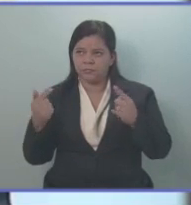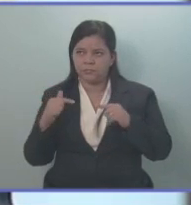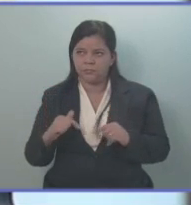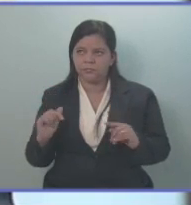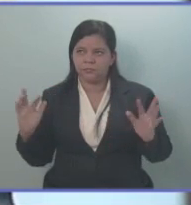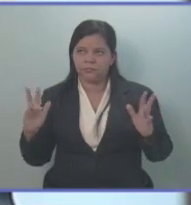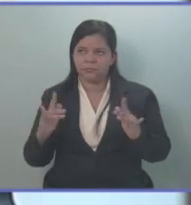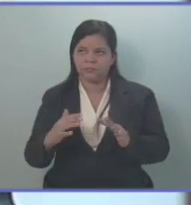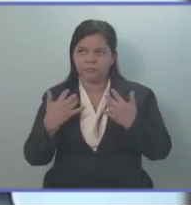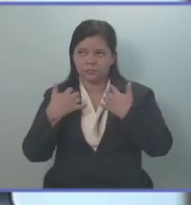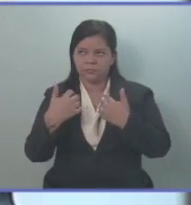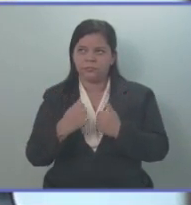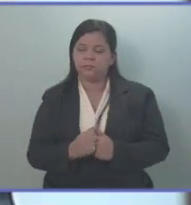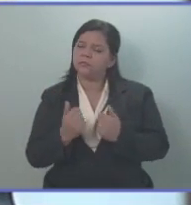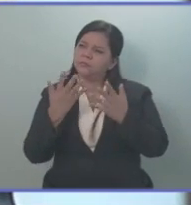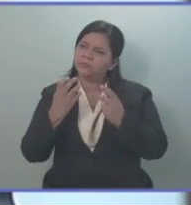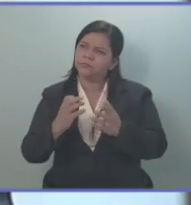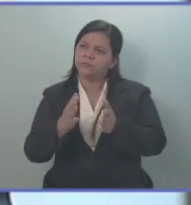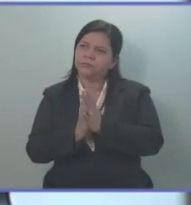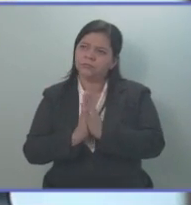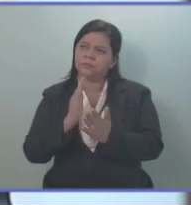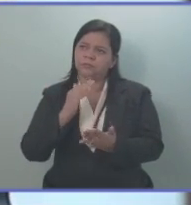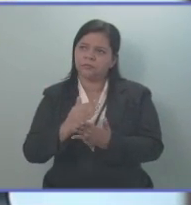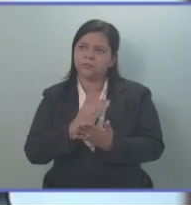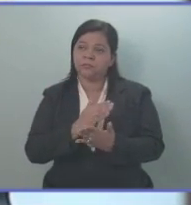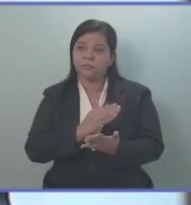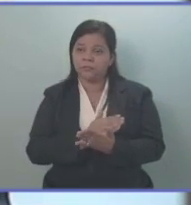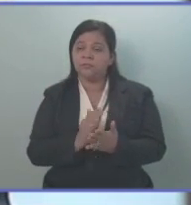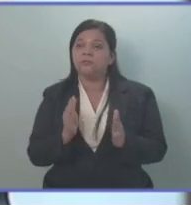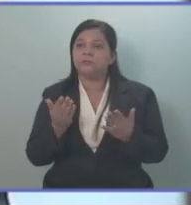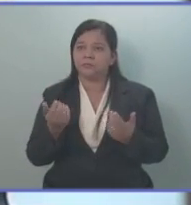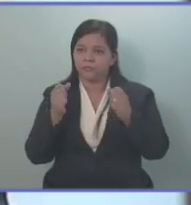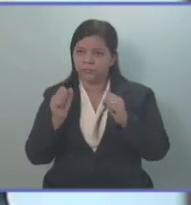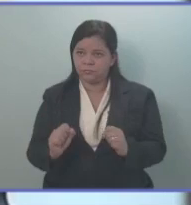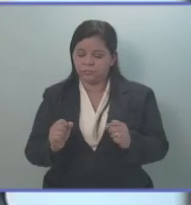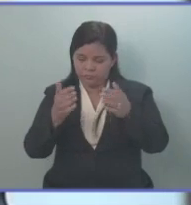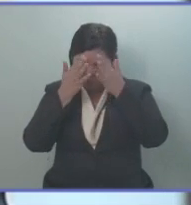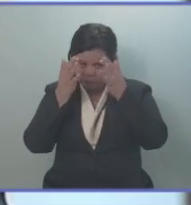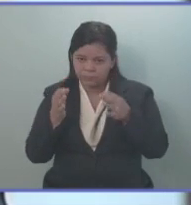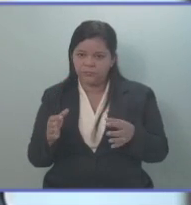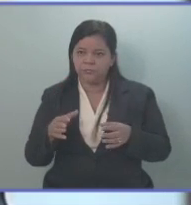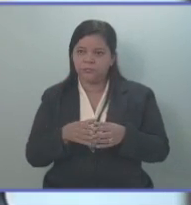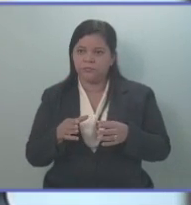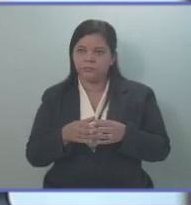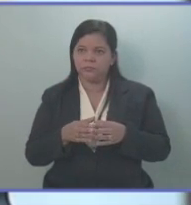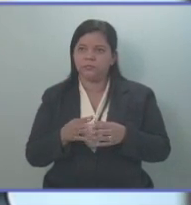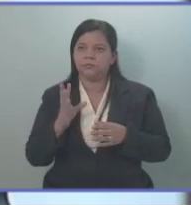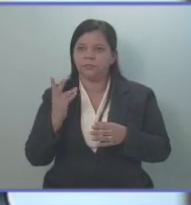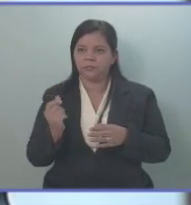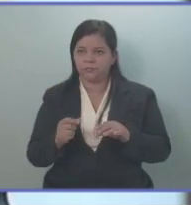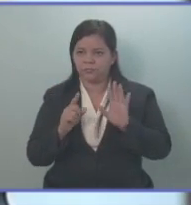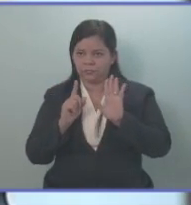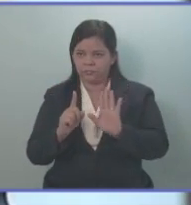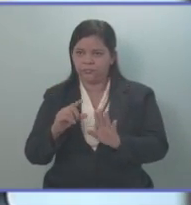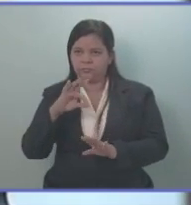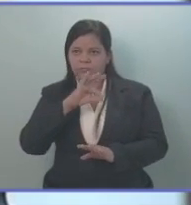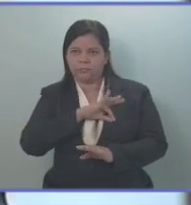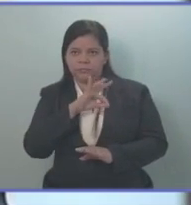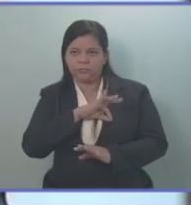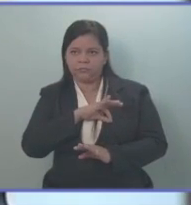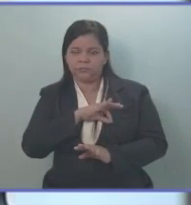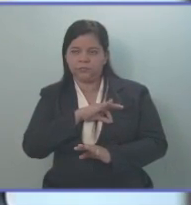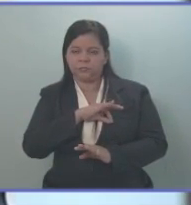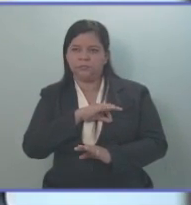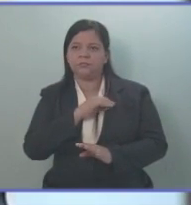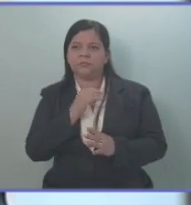plenaria. Solicito modificación de agenda en el sentido de incorporar el dictamen número 6 favorable de la Comisión de